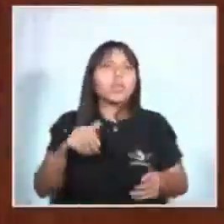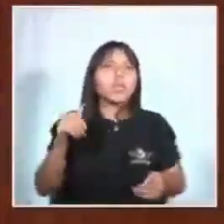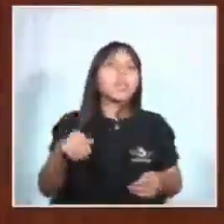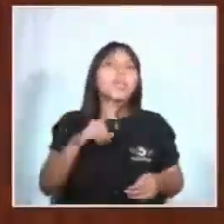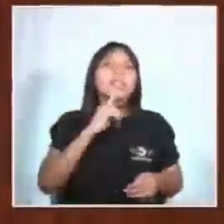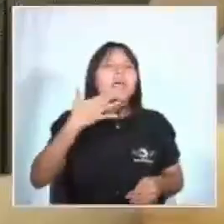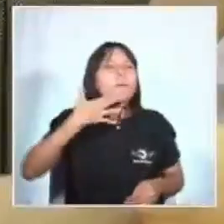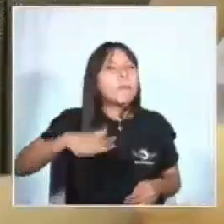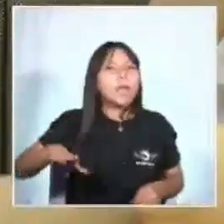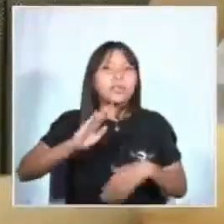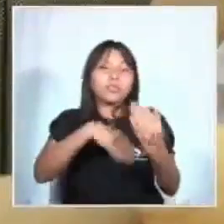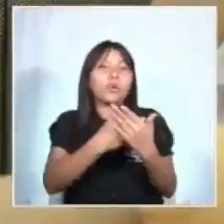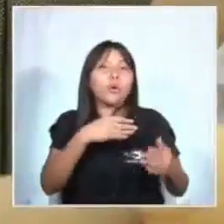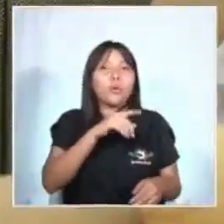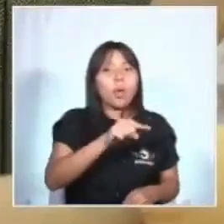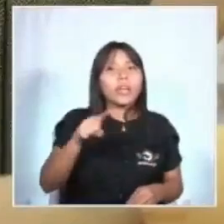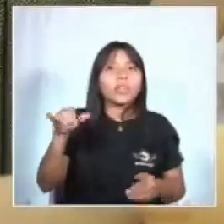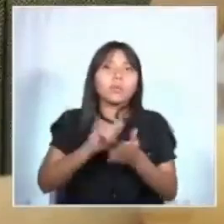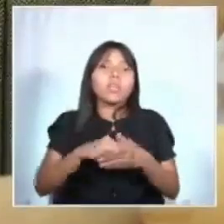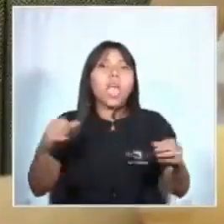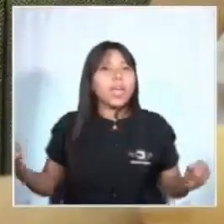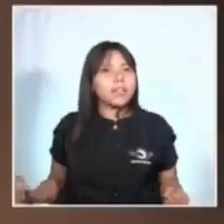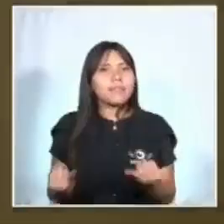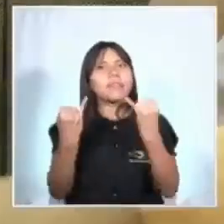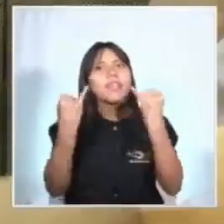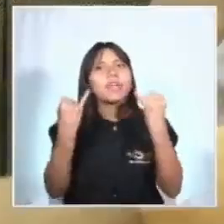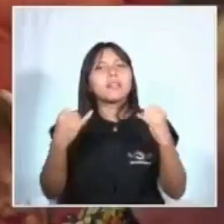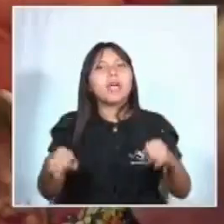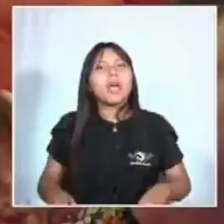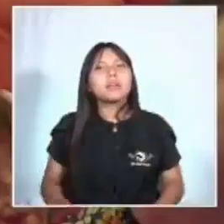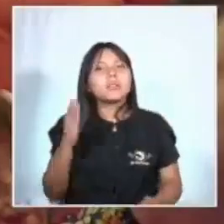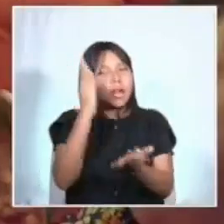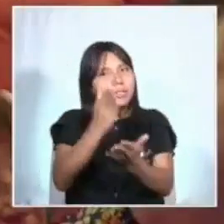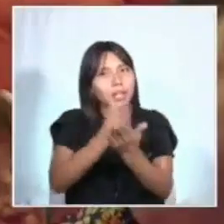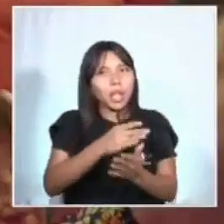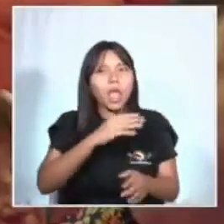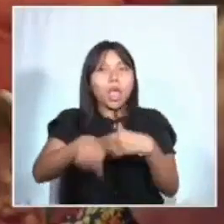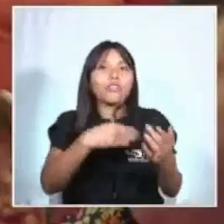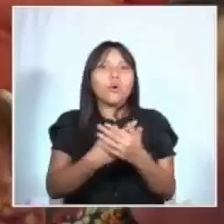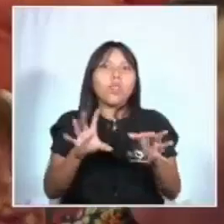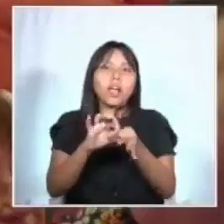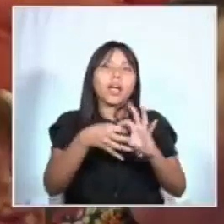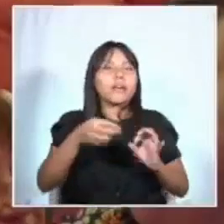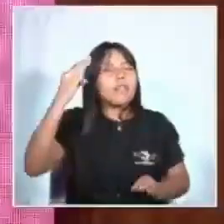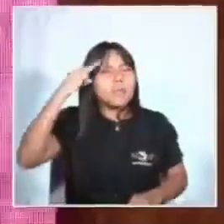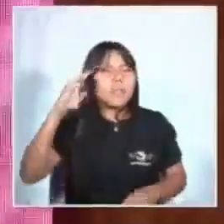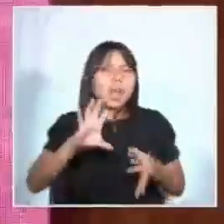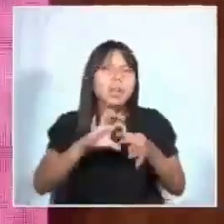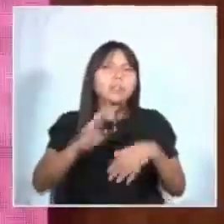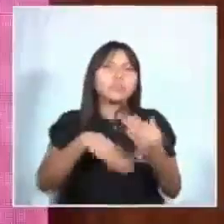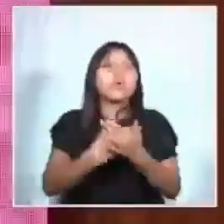menoscabando, que todo aquello que te ha estado tratando de restringir, toda cadena mental, toda opresión mental,